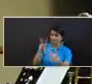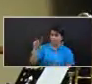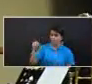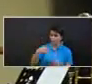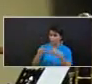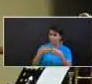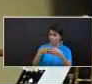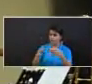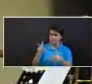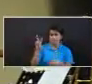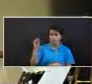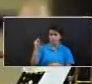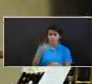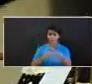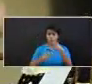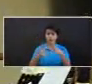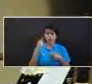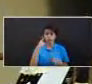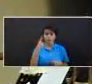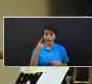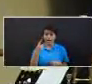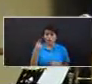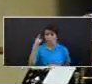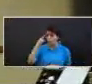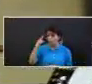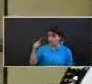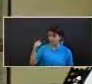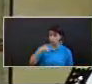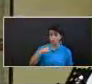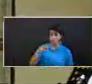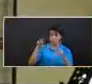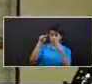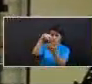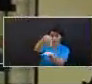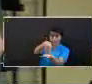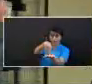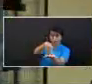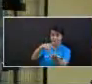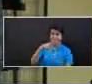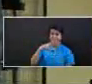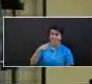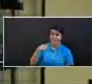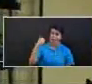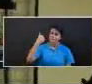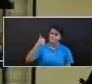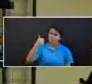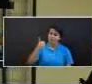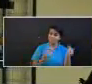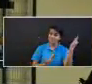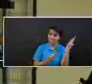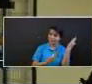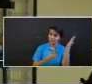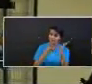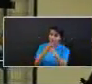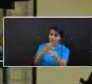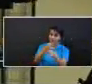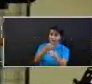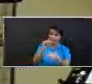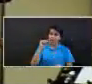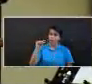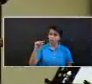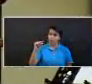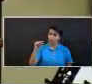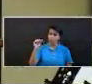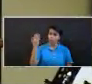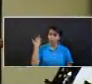te vinieron a buscar. Un día yo me pondré de pie y te diré: buen siervo y fiel, en lo poco